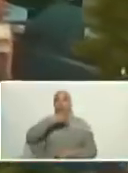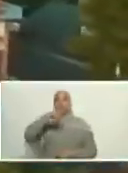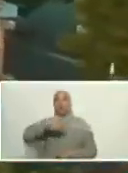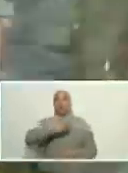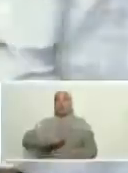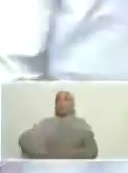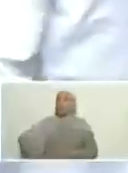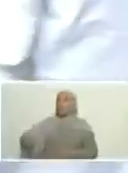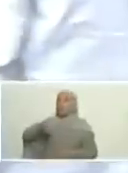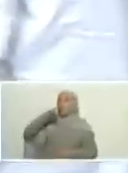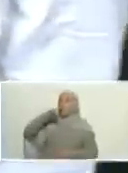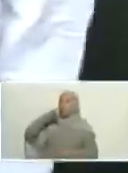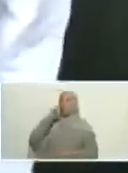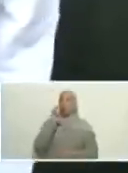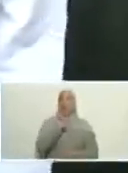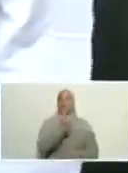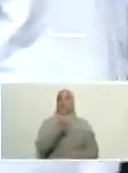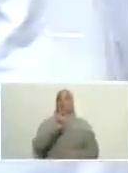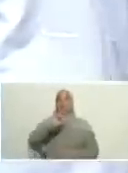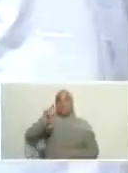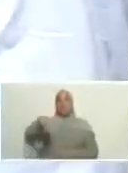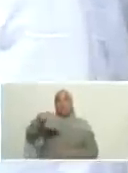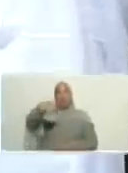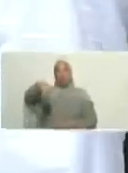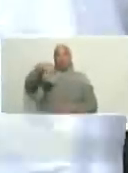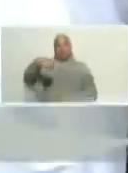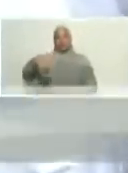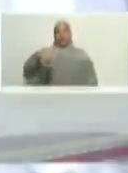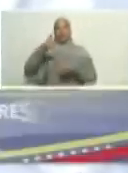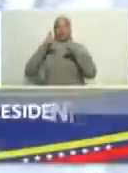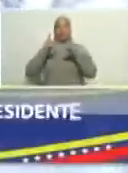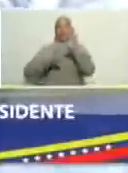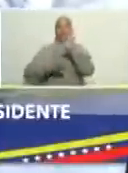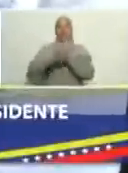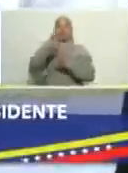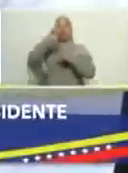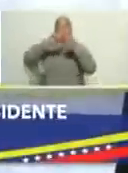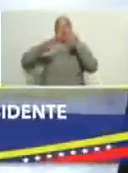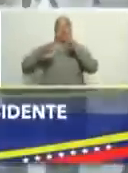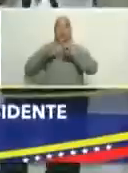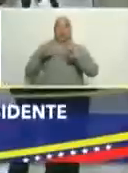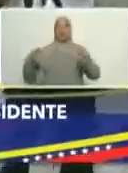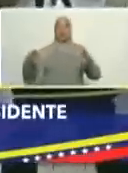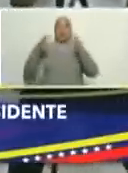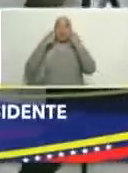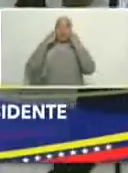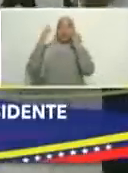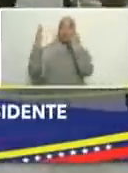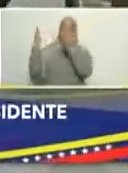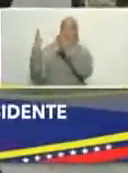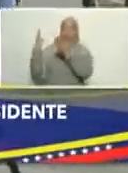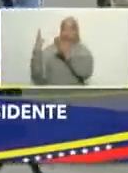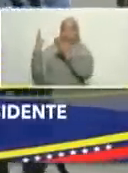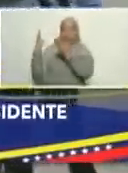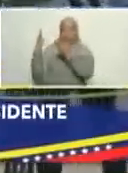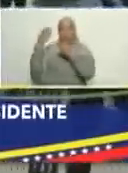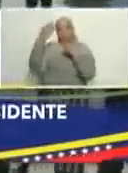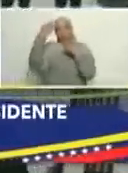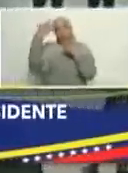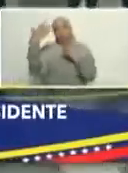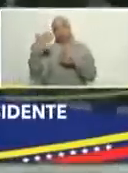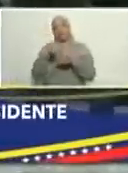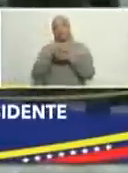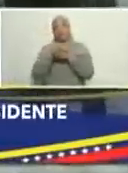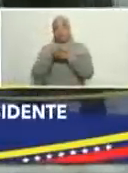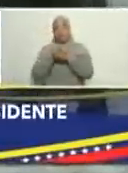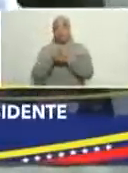respectivamente, el 22 de junio, cuando se reafirmó la disposición de avanzar hacia la paz. Vemos en las imágenes el saludo fraterno